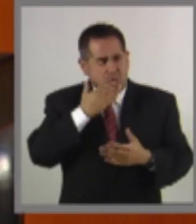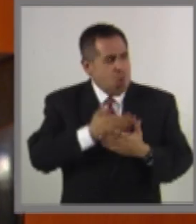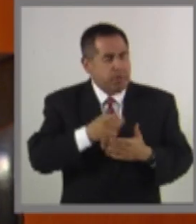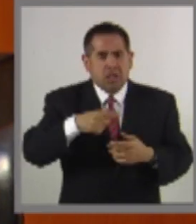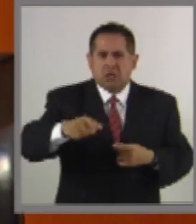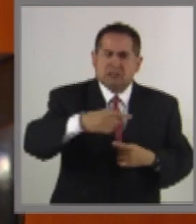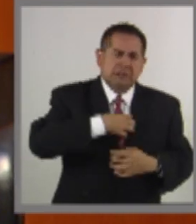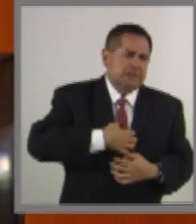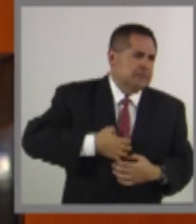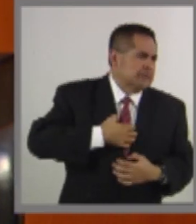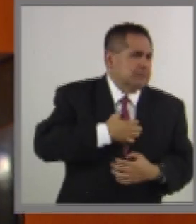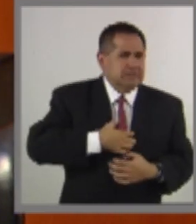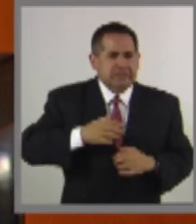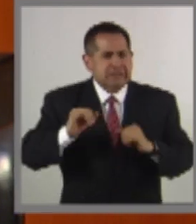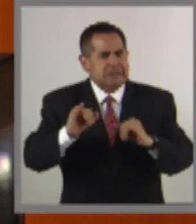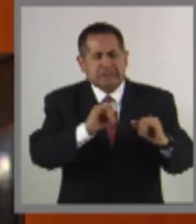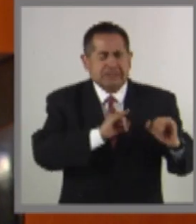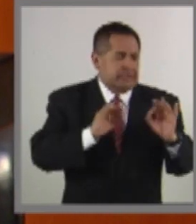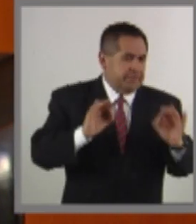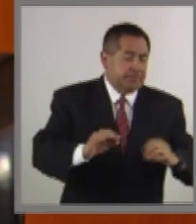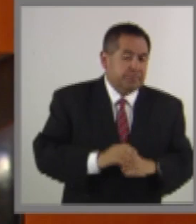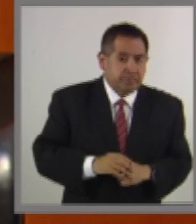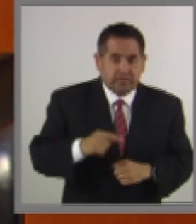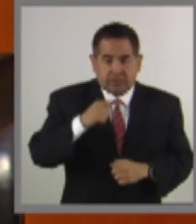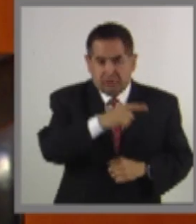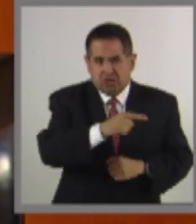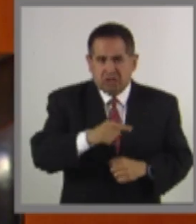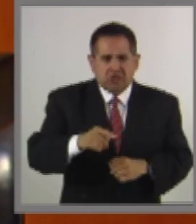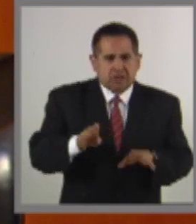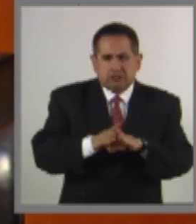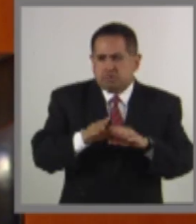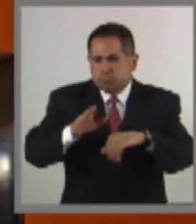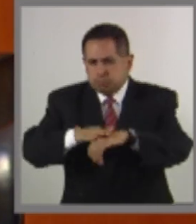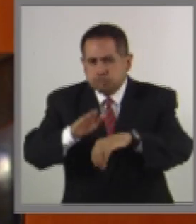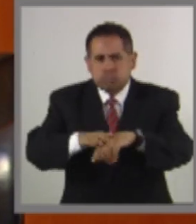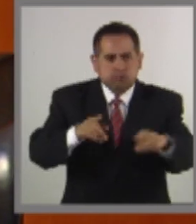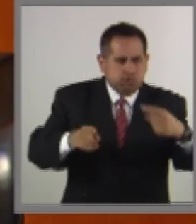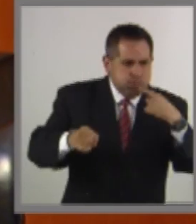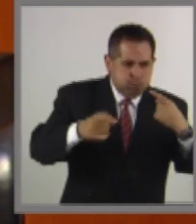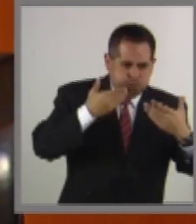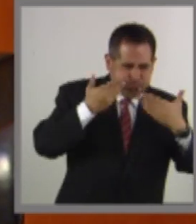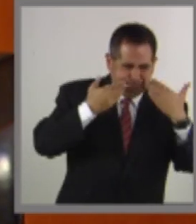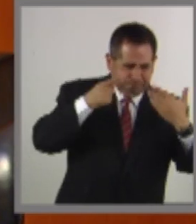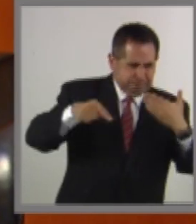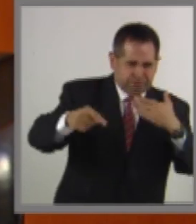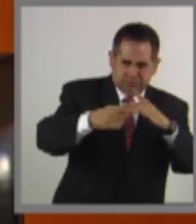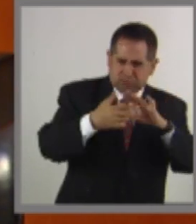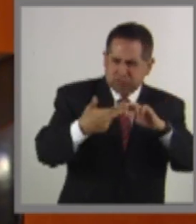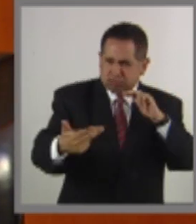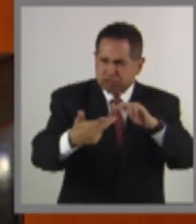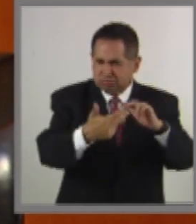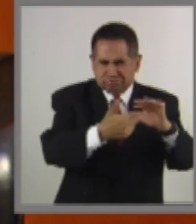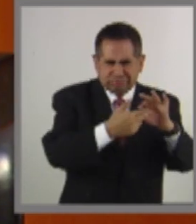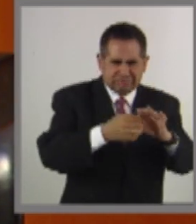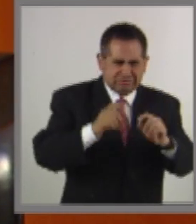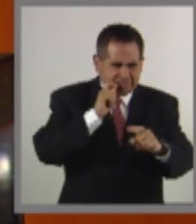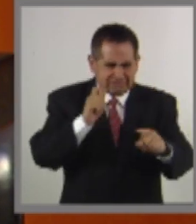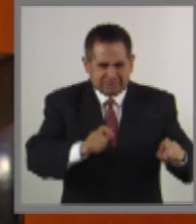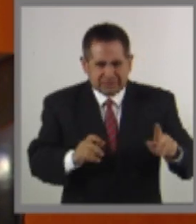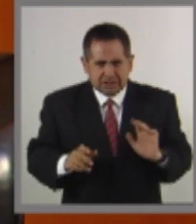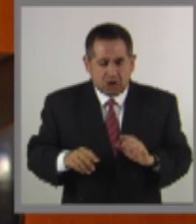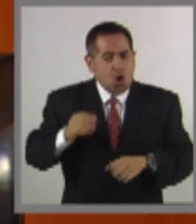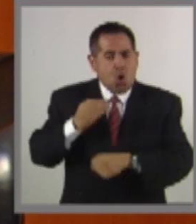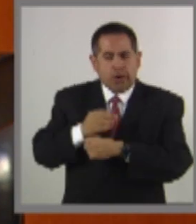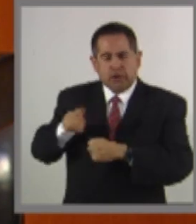recibidas. Ha logrado concertar simpatías y aunque no sea el tema